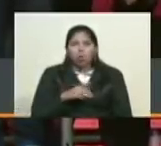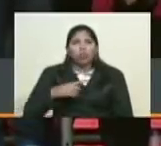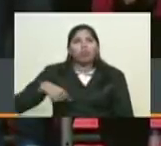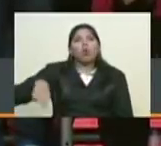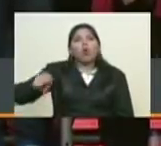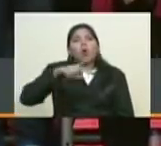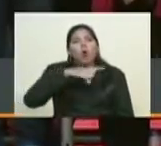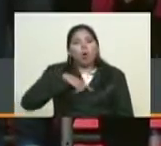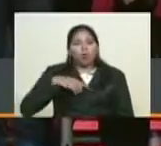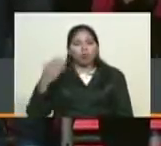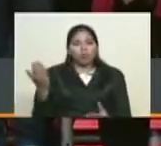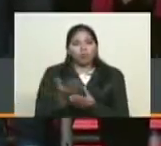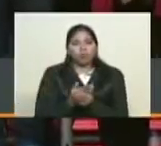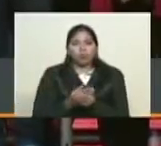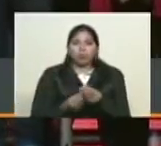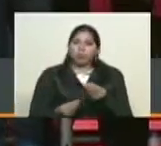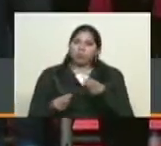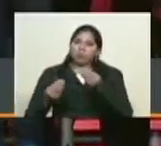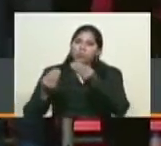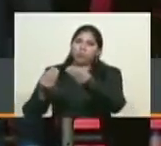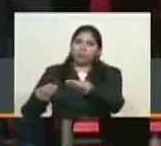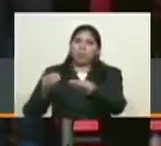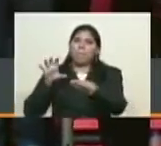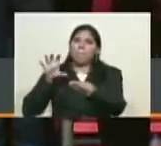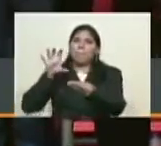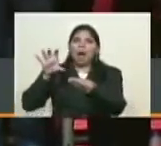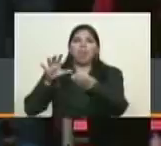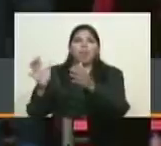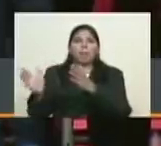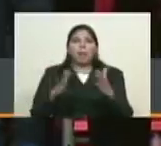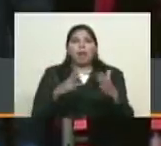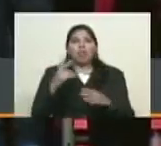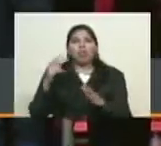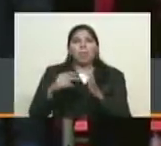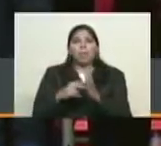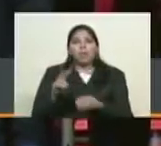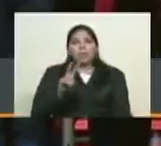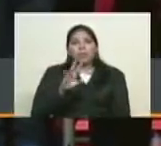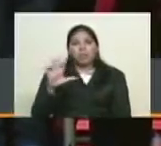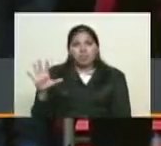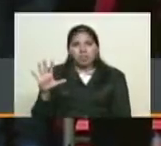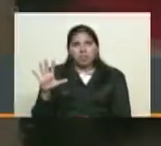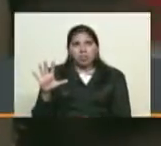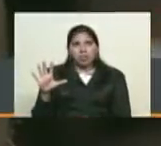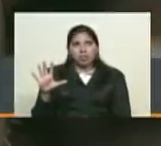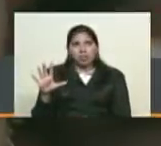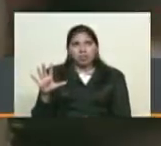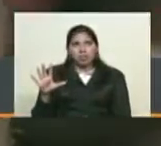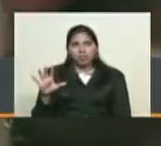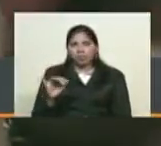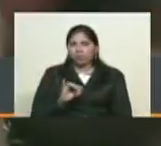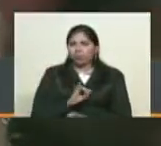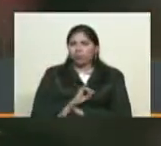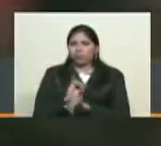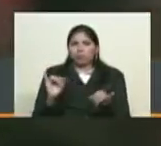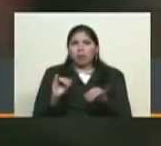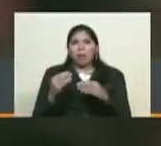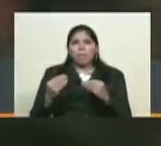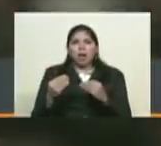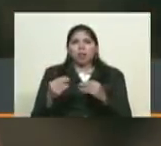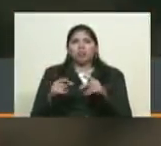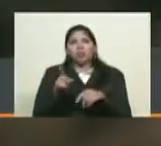Hoy entregué el plan de la patria 2025 para construir la prosperidad